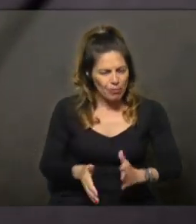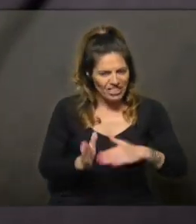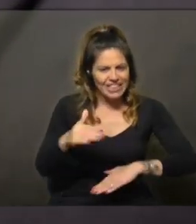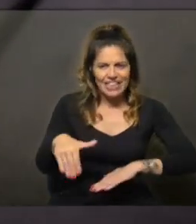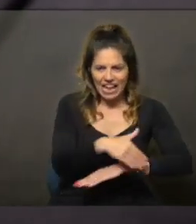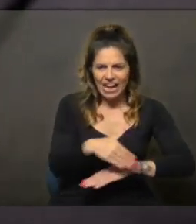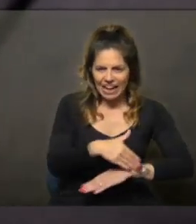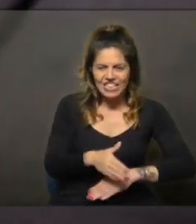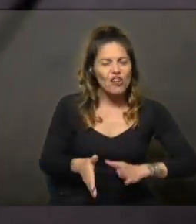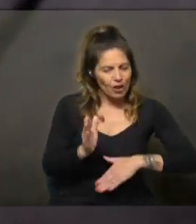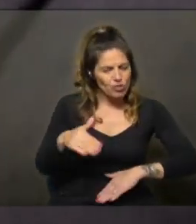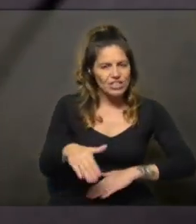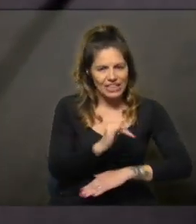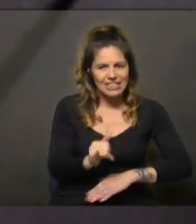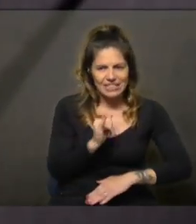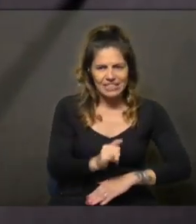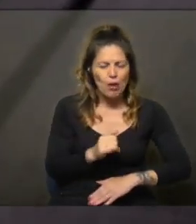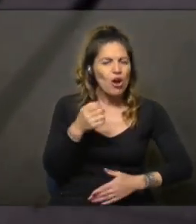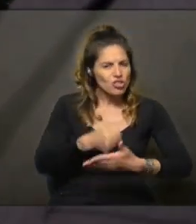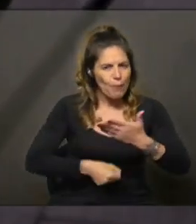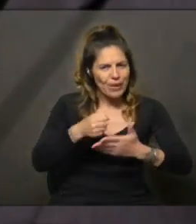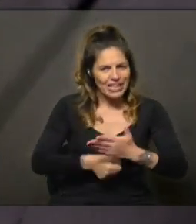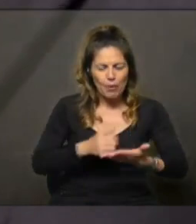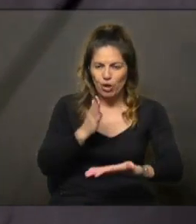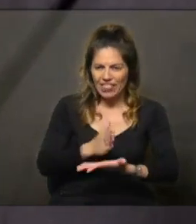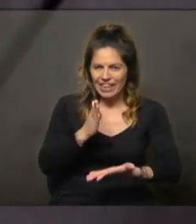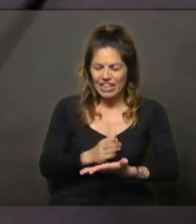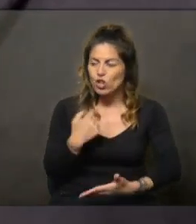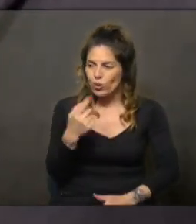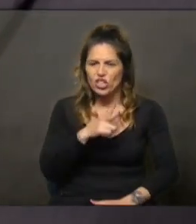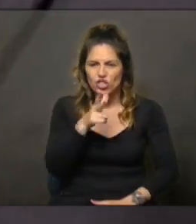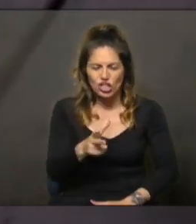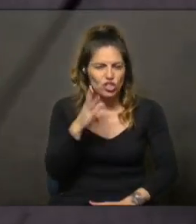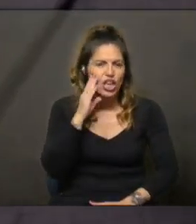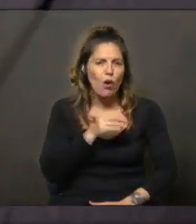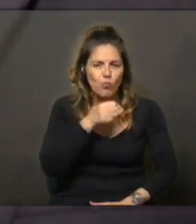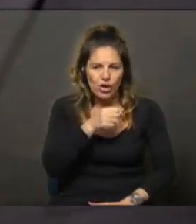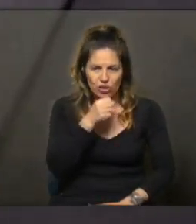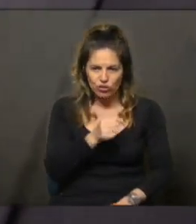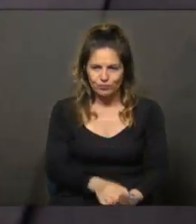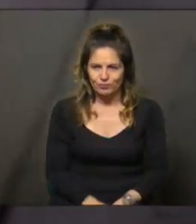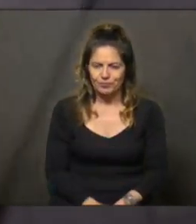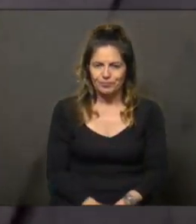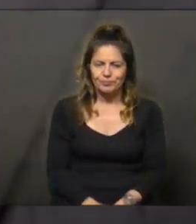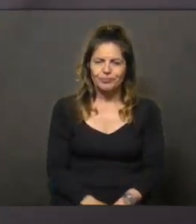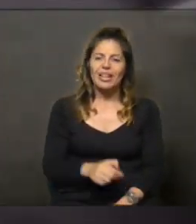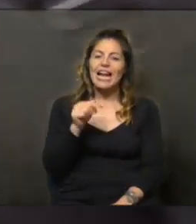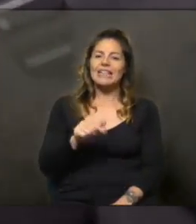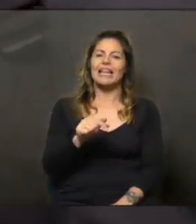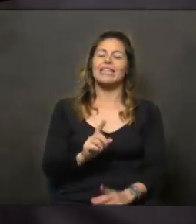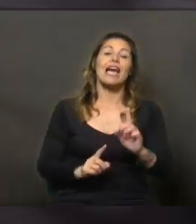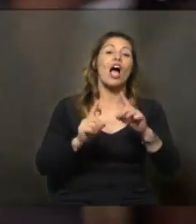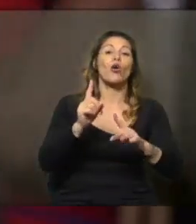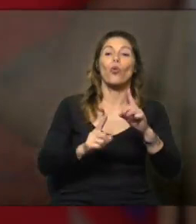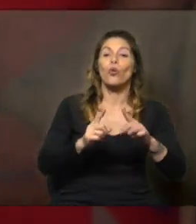la calle vamos a salir pero vamos a pelear por el derecho de nuestros hijos de nuestros abuelos bien hasta aquí entonces alguna